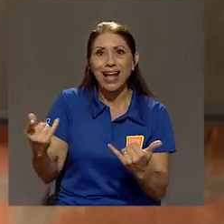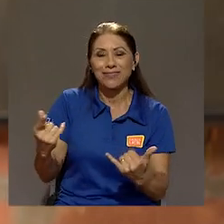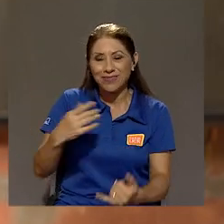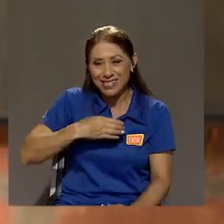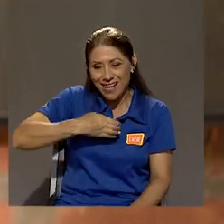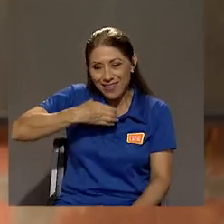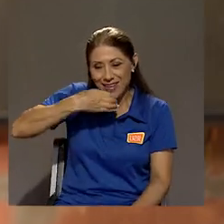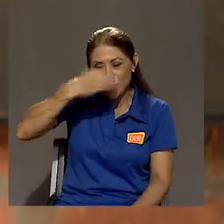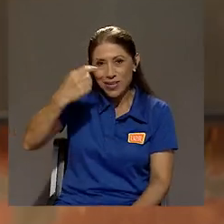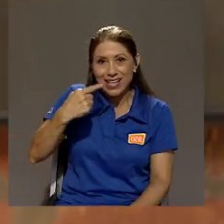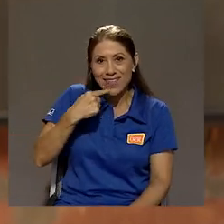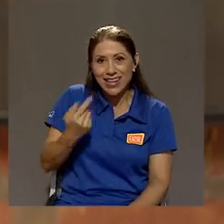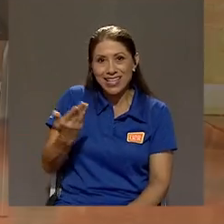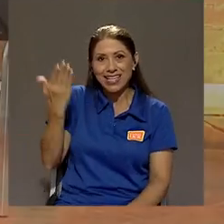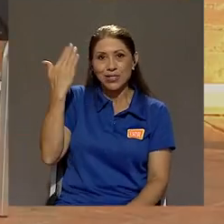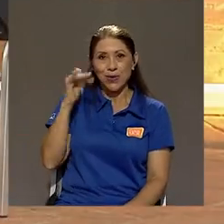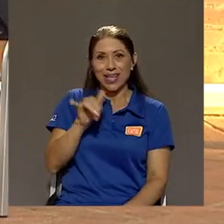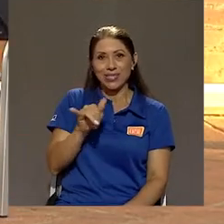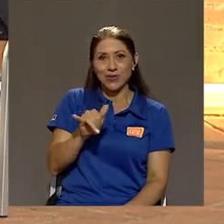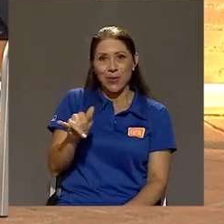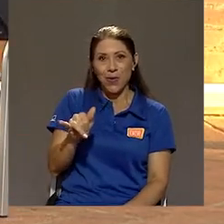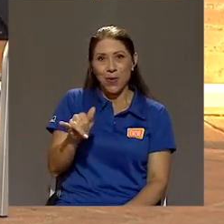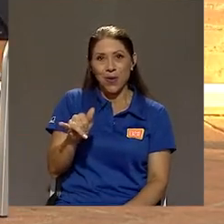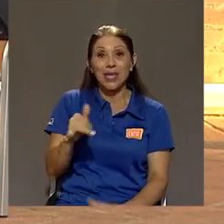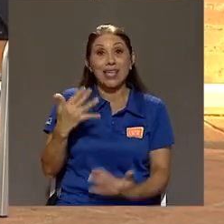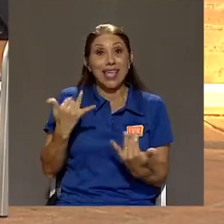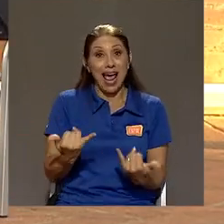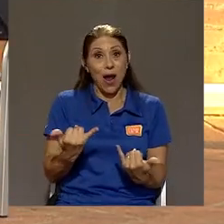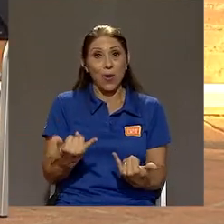eso. Y un poco lo que 30